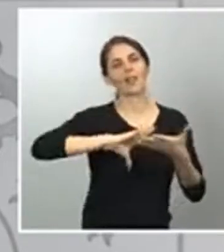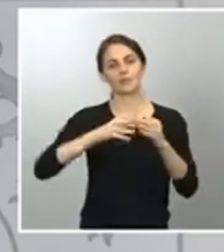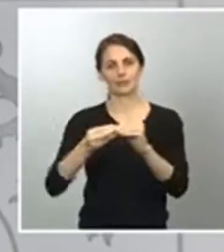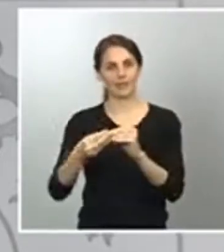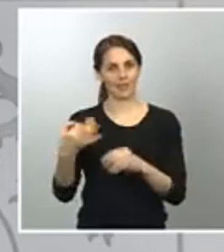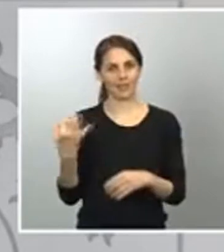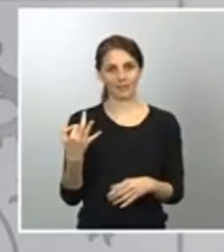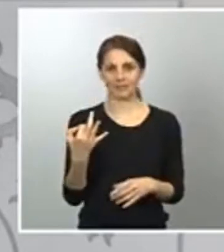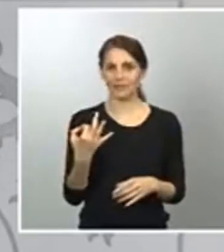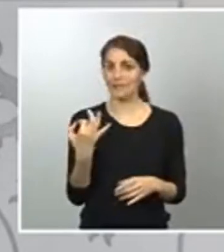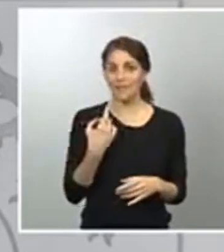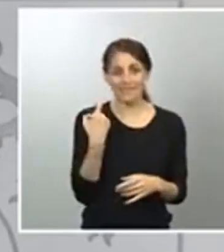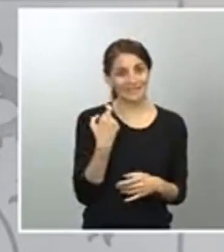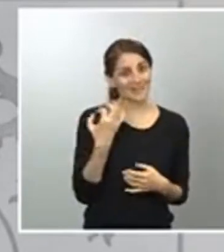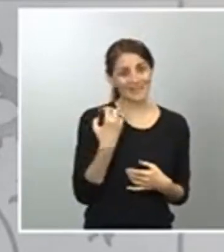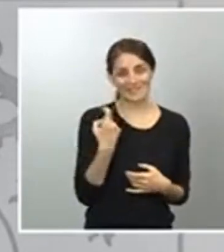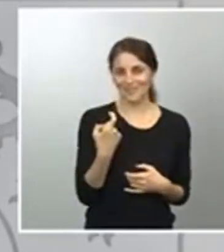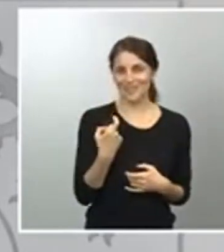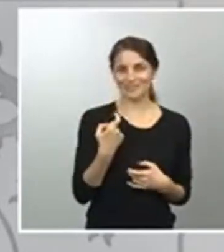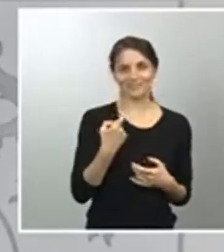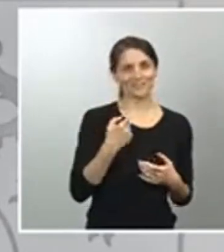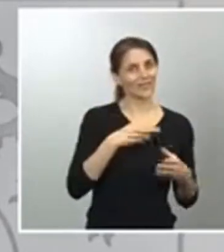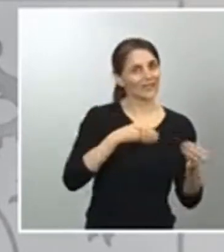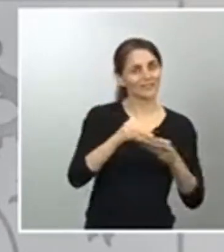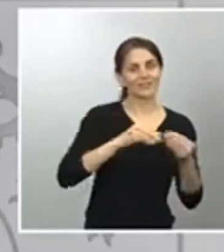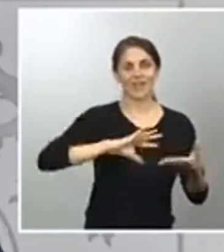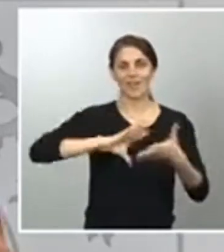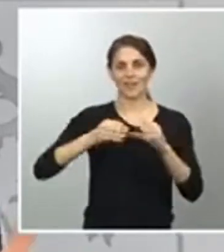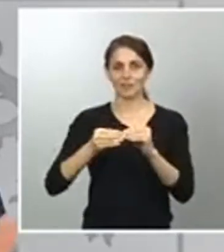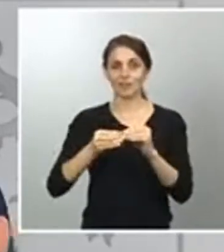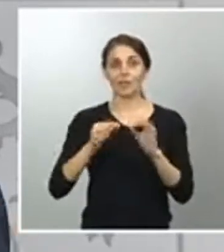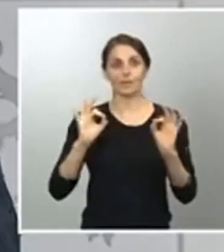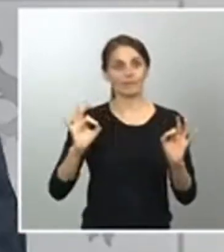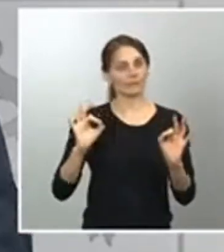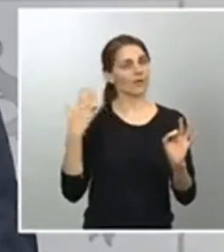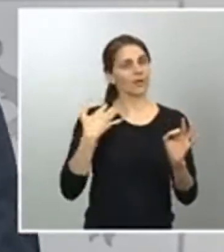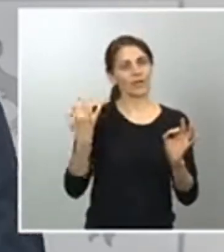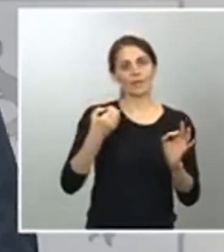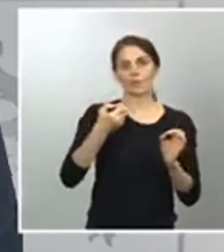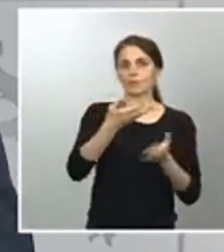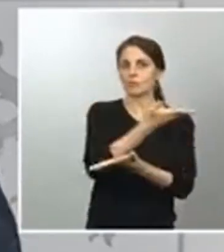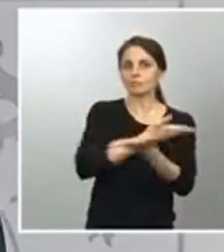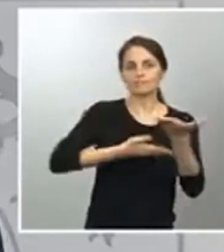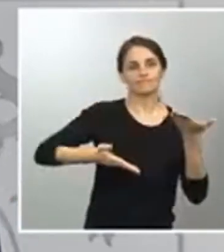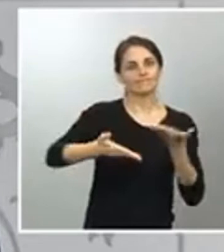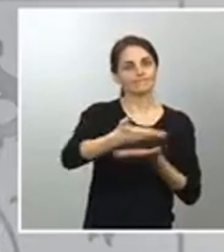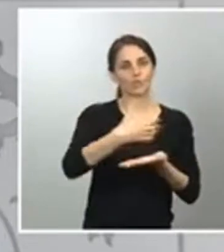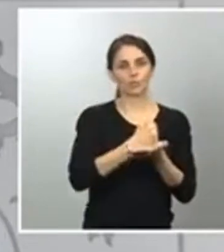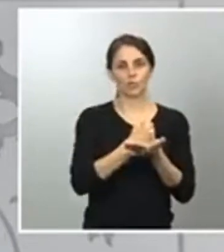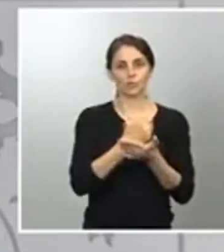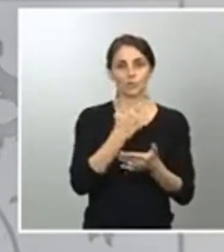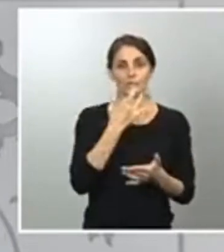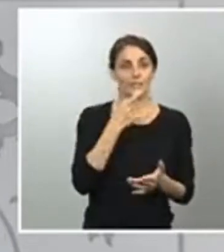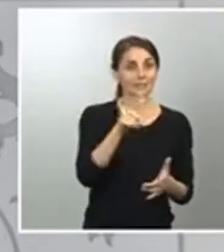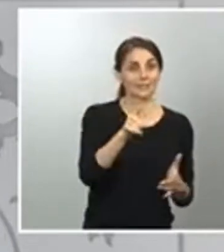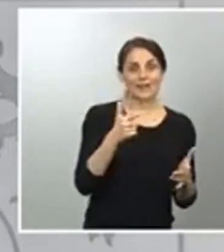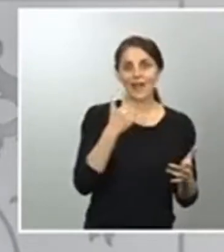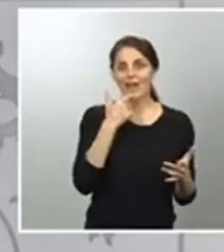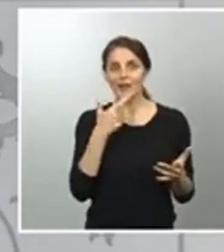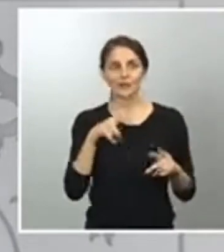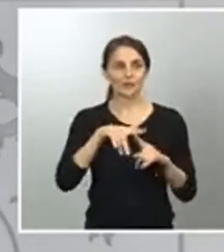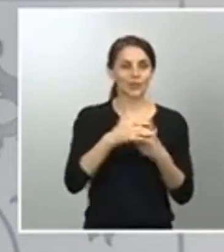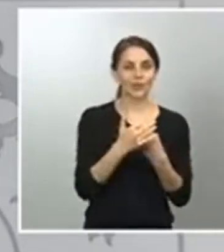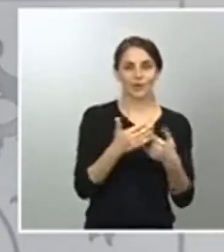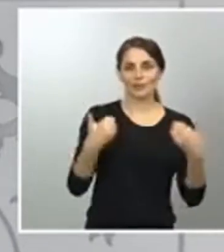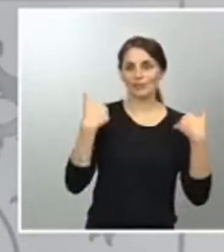adaptativo. Pero dependemos, en definitiva, unos de otros. Cualquier conducta irresponsable se vuelve contra quien la protagoniza, pero perjudica al